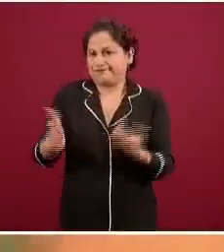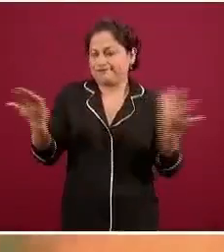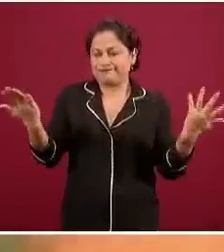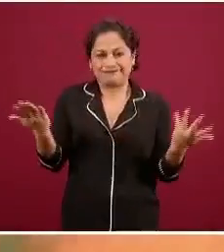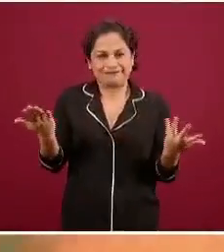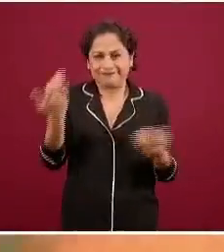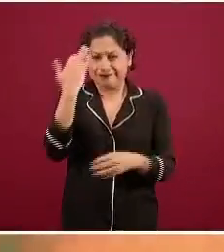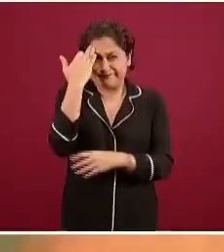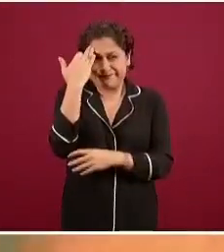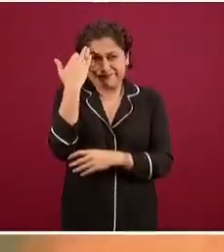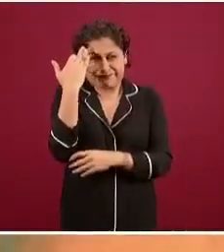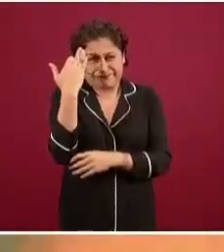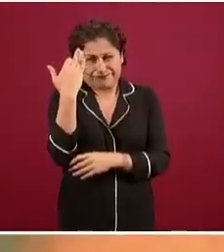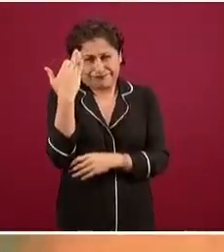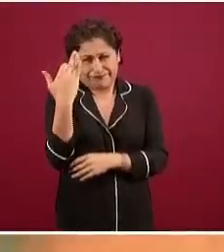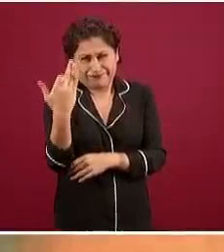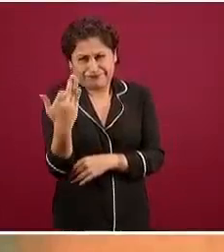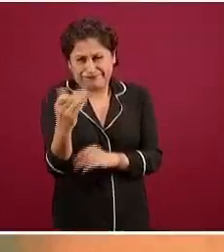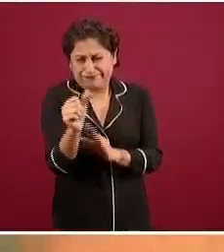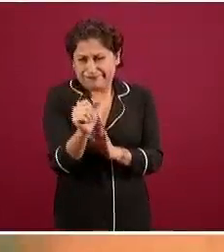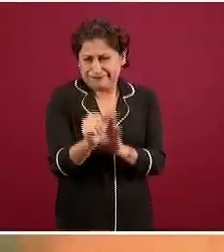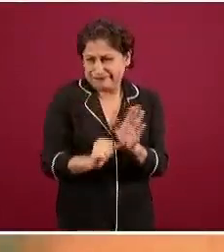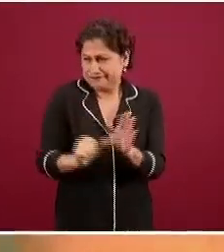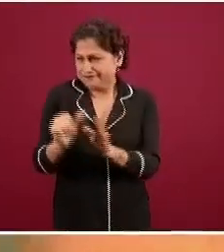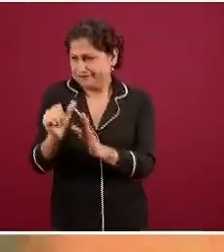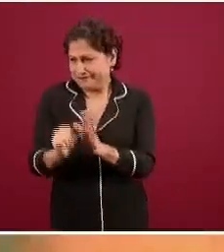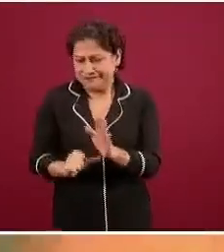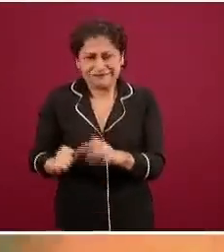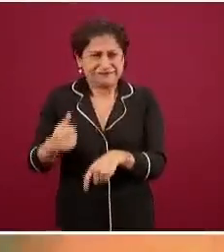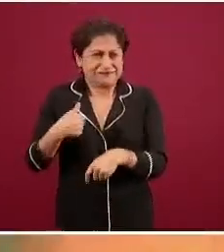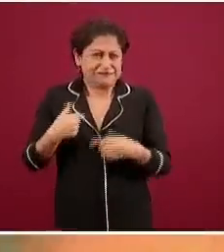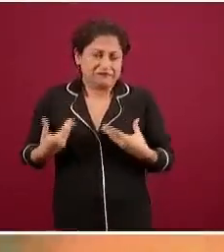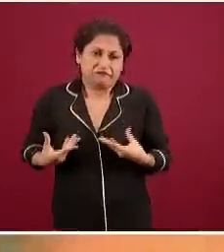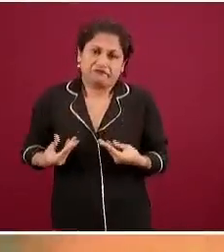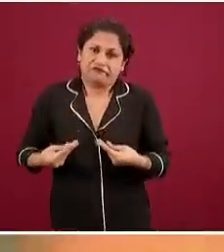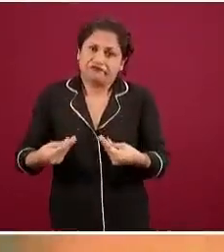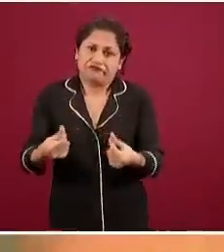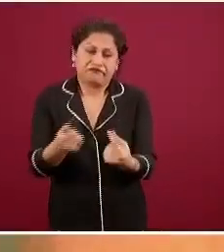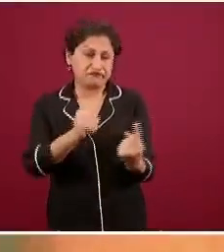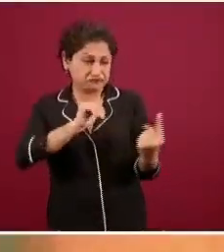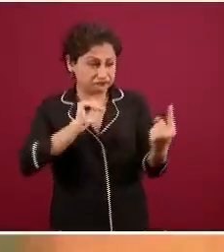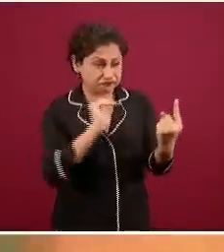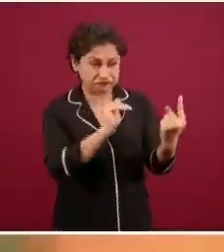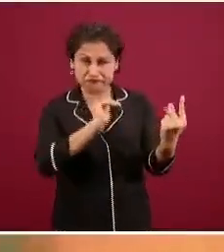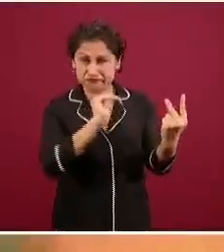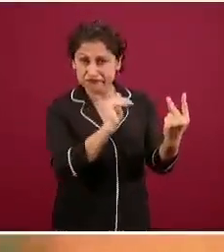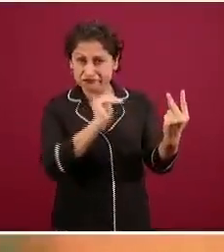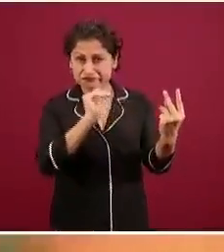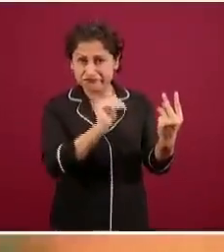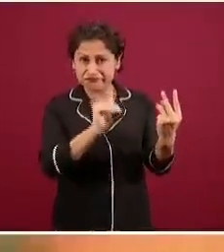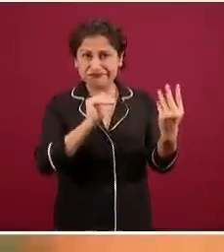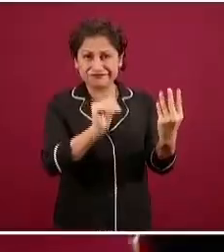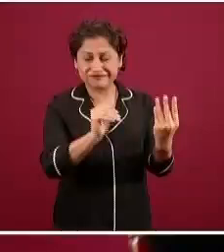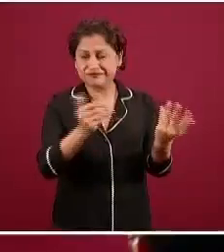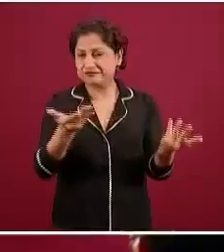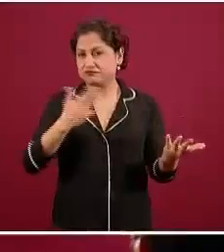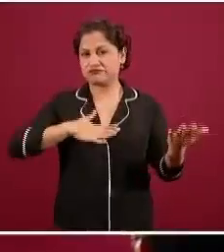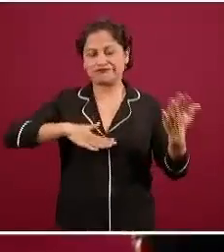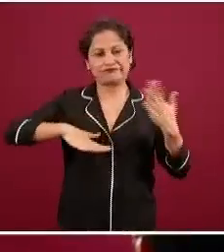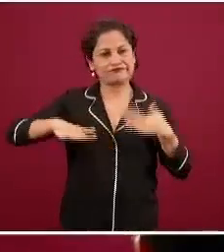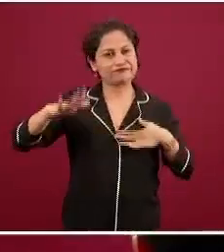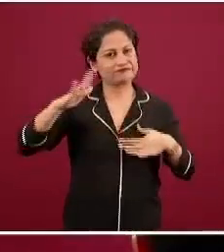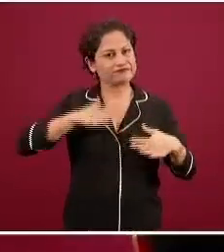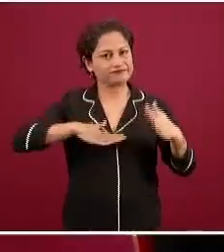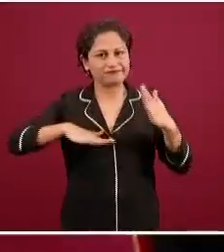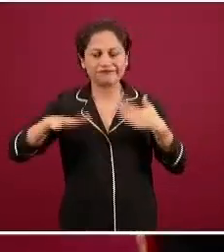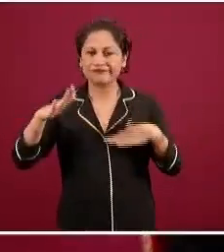llevaría muchos meses, me costaría mucho dinero y además tendría un desgaste innecesario